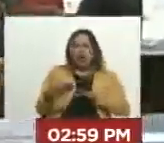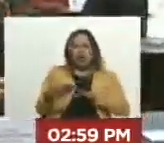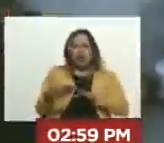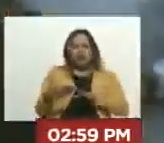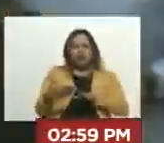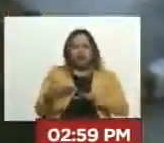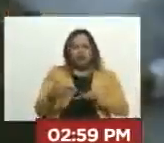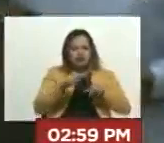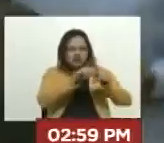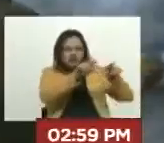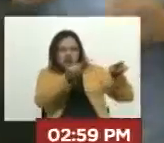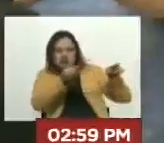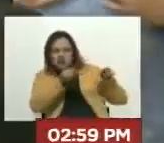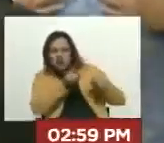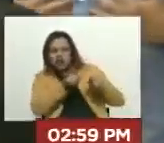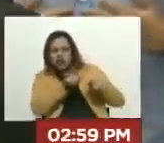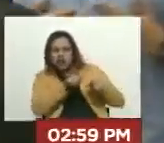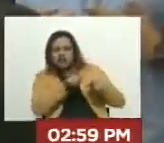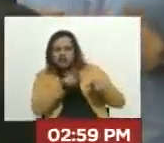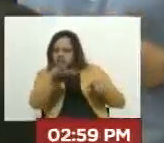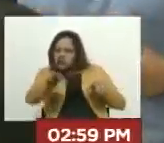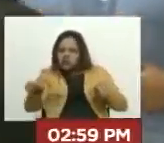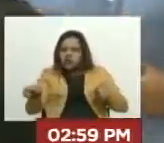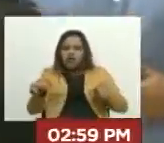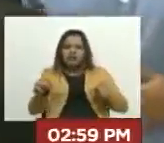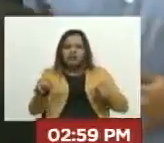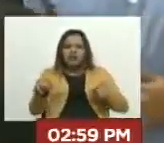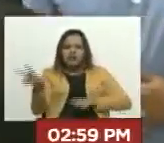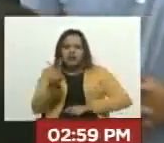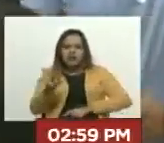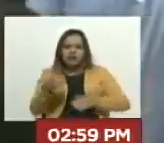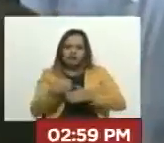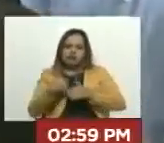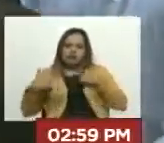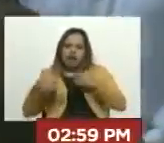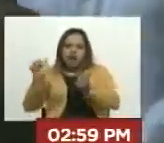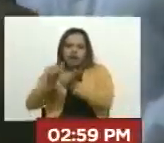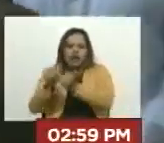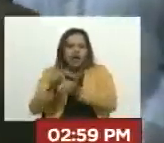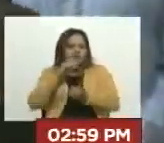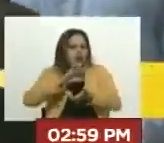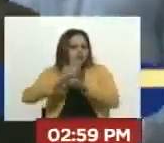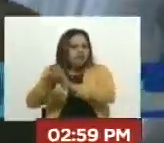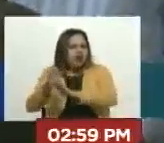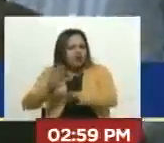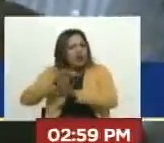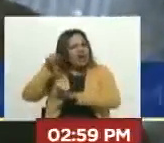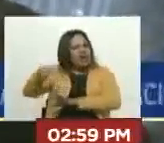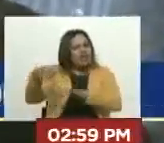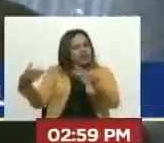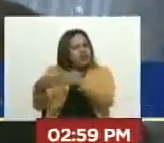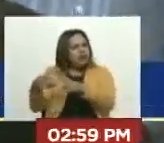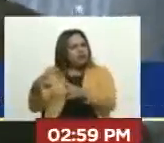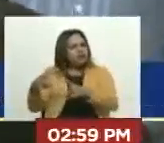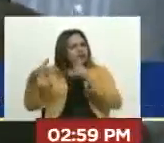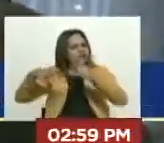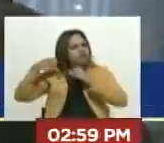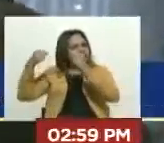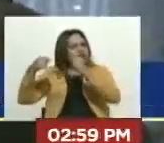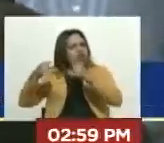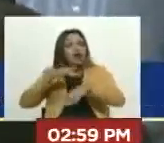gente se fue con su pecho y con piedras, no fueron derrotados? ¿Por qué vencieron? Porque